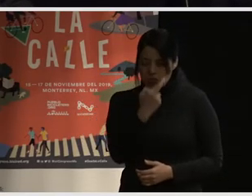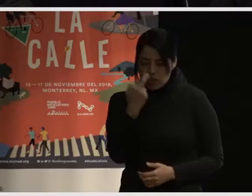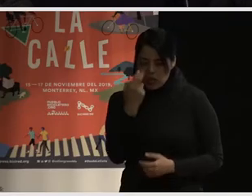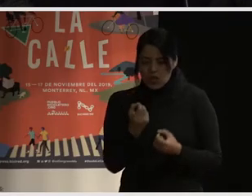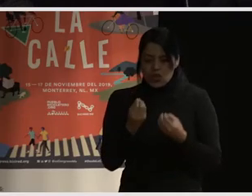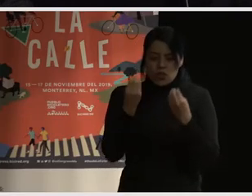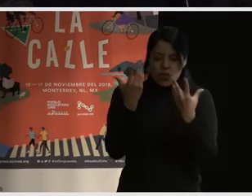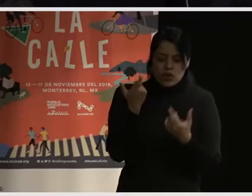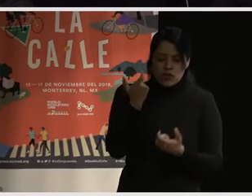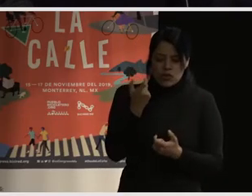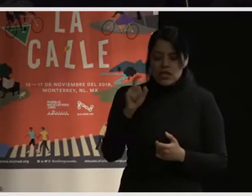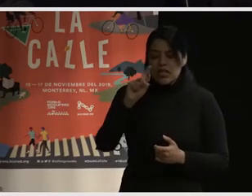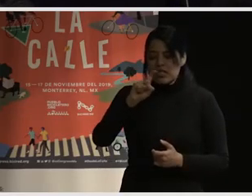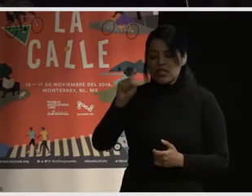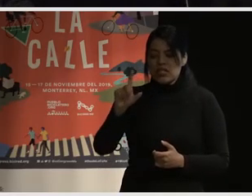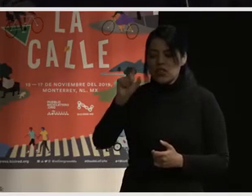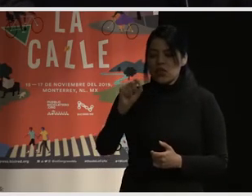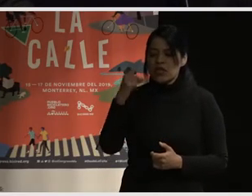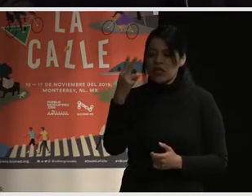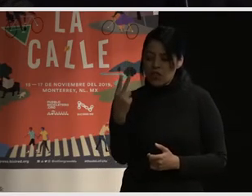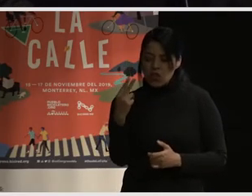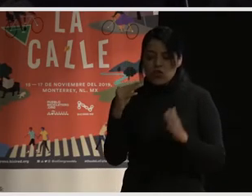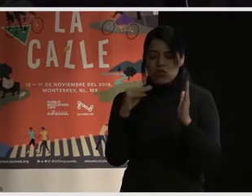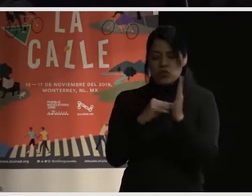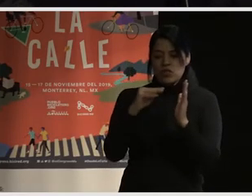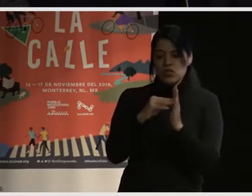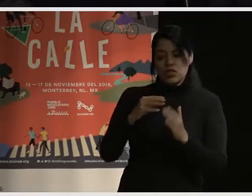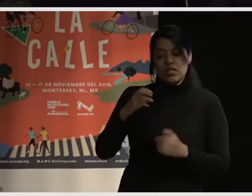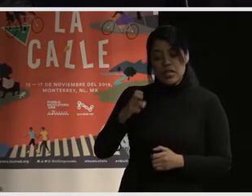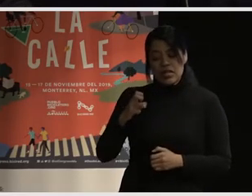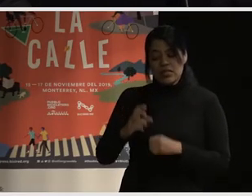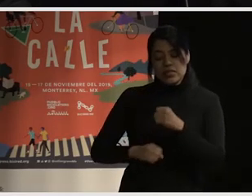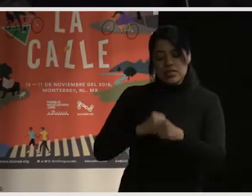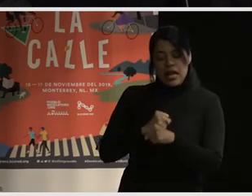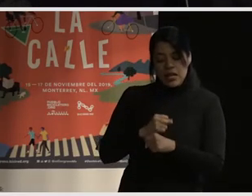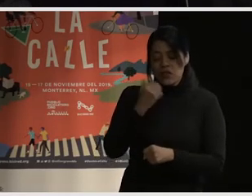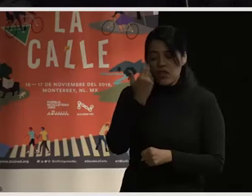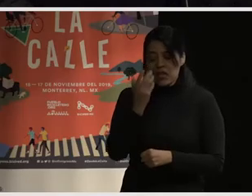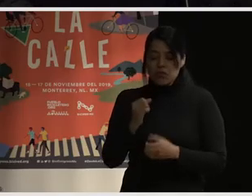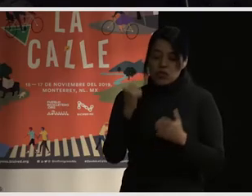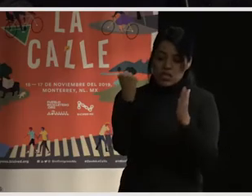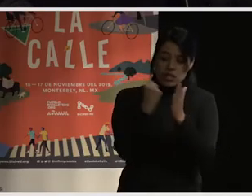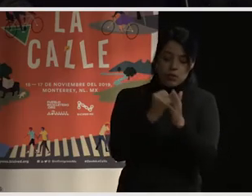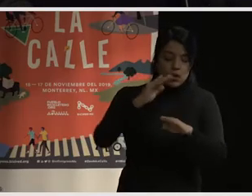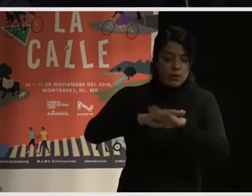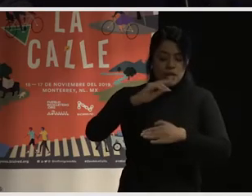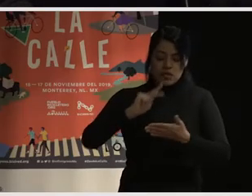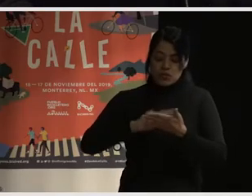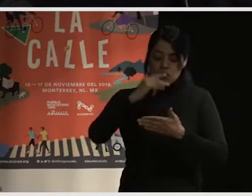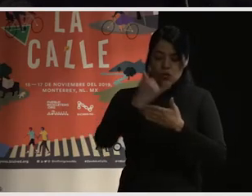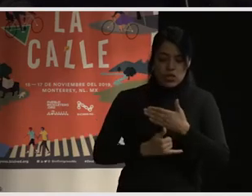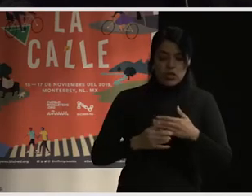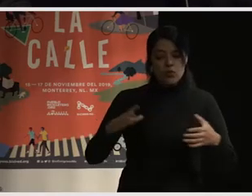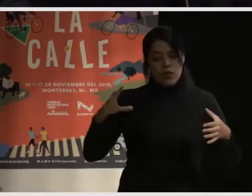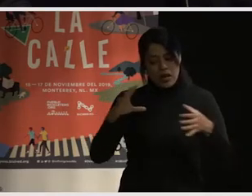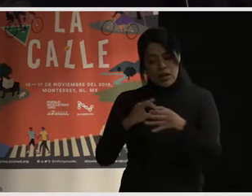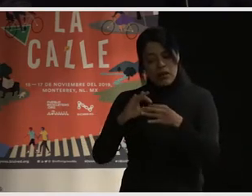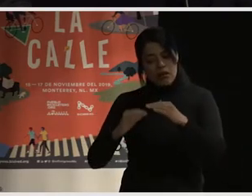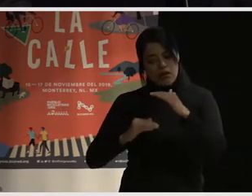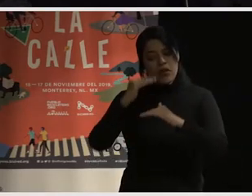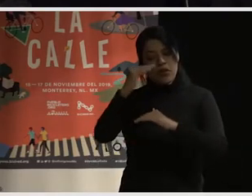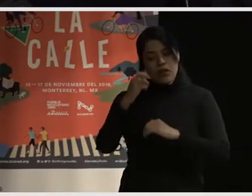fue y fueron 122 millones el año pasado este año esperemos que nos aprueben varios proyectos para que siga sumando entonces es así